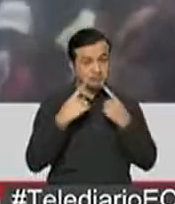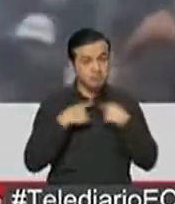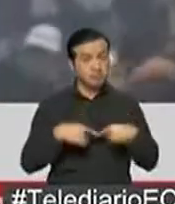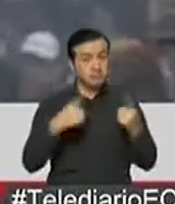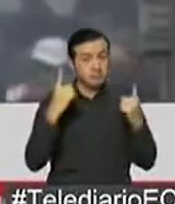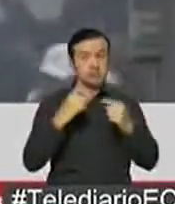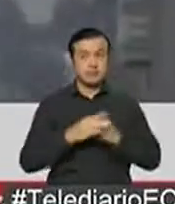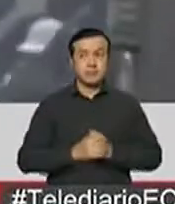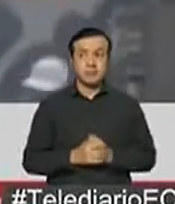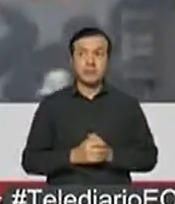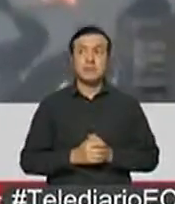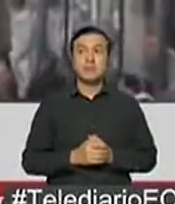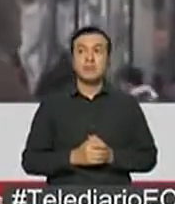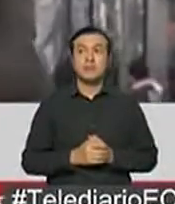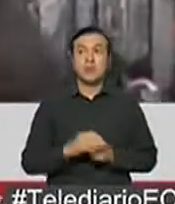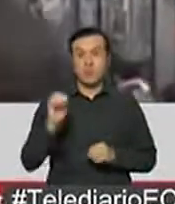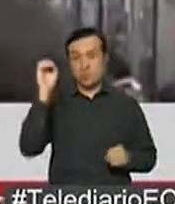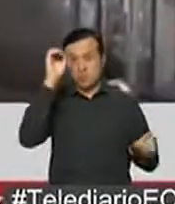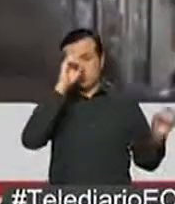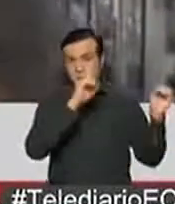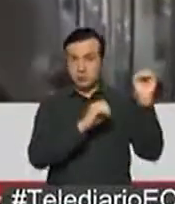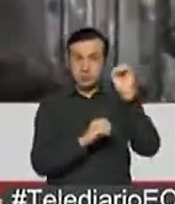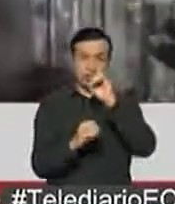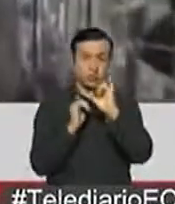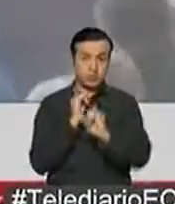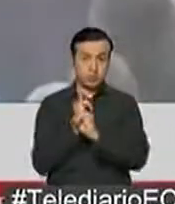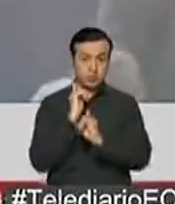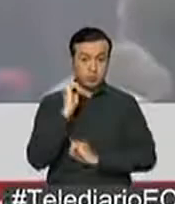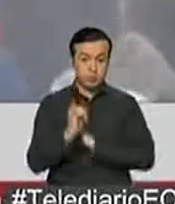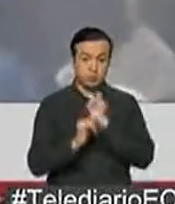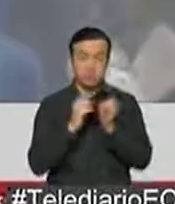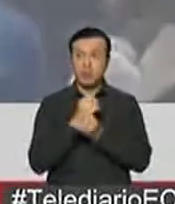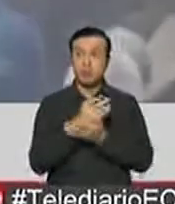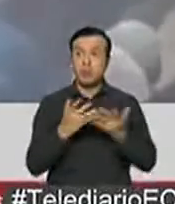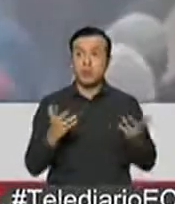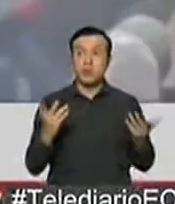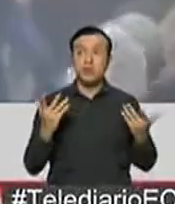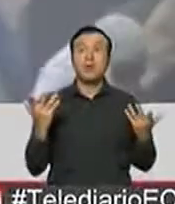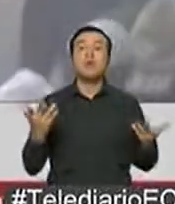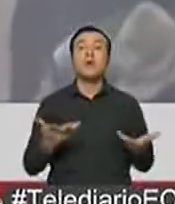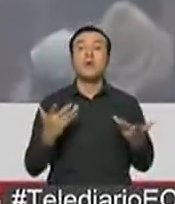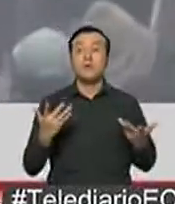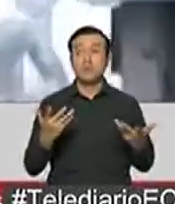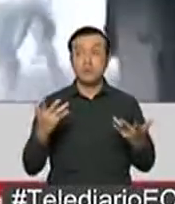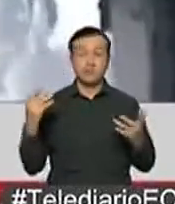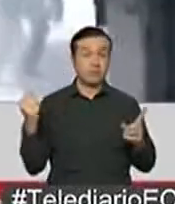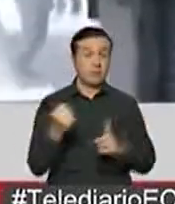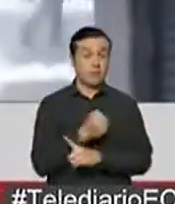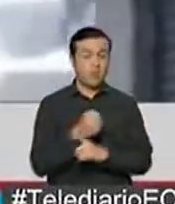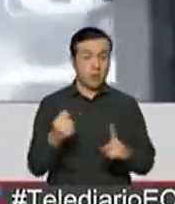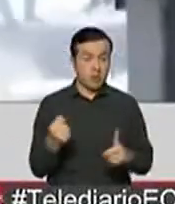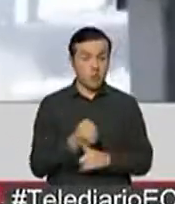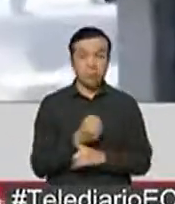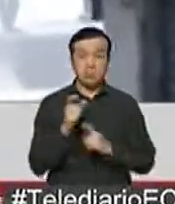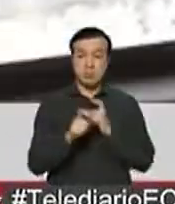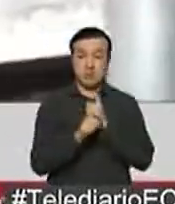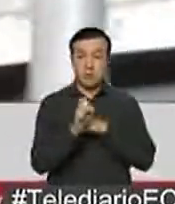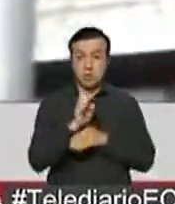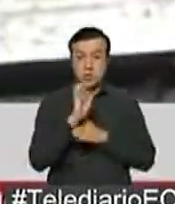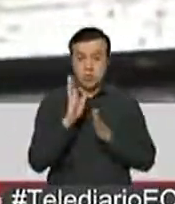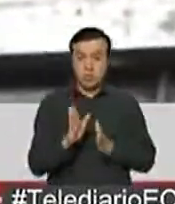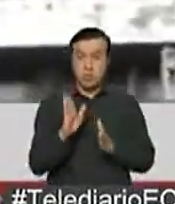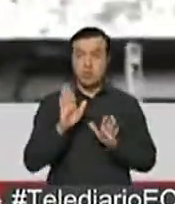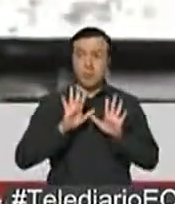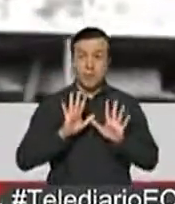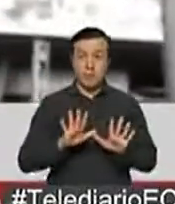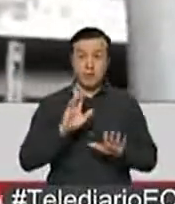más allá de las observaciones del ente internacional al obviar los hechos de violencia que vivieron los ecuatorianos durante